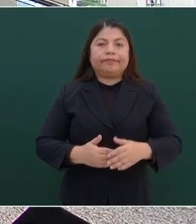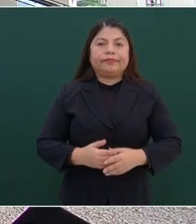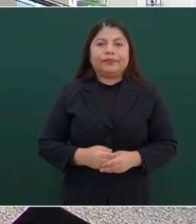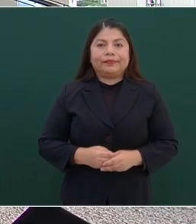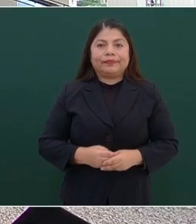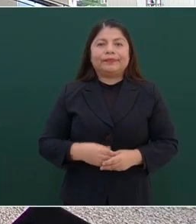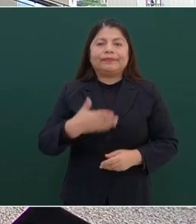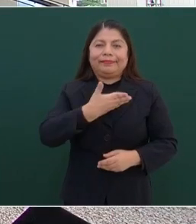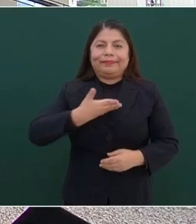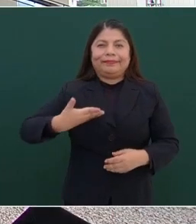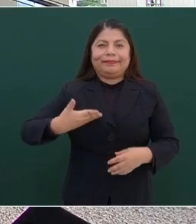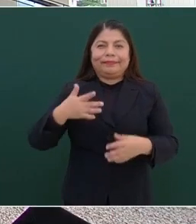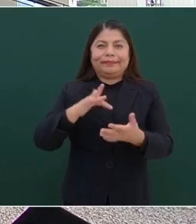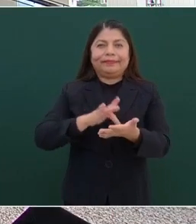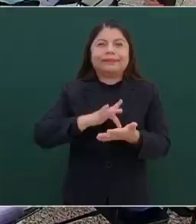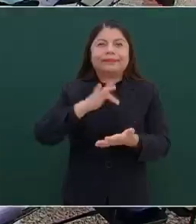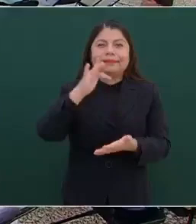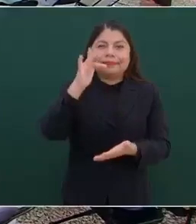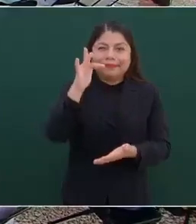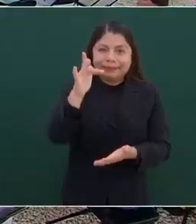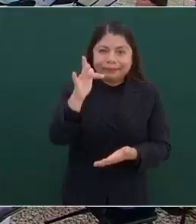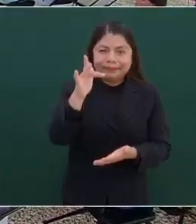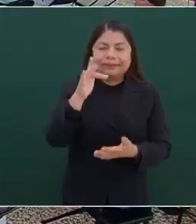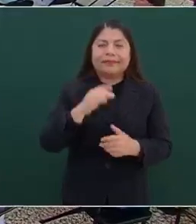Gracias, presidente. También en esa zona